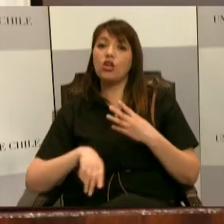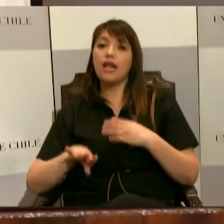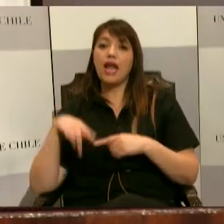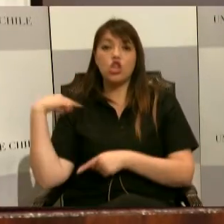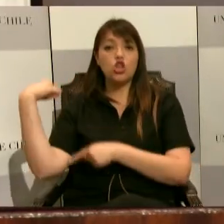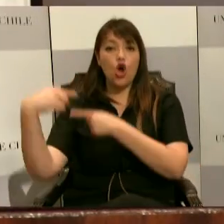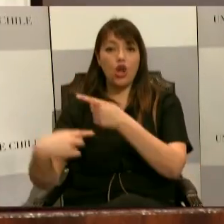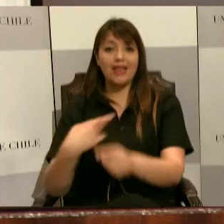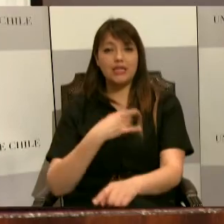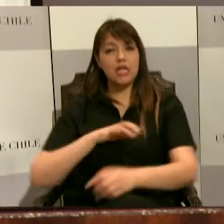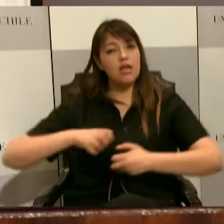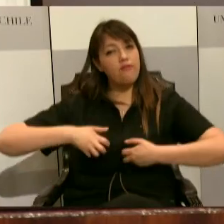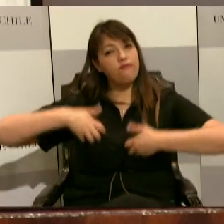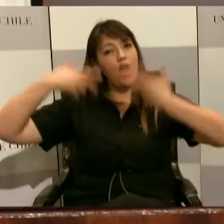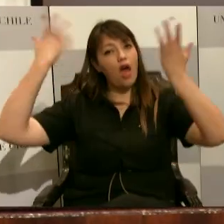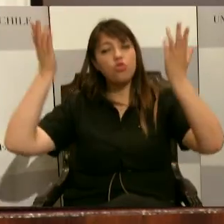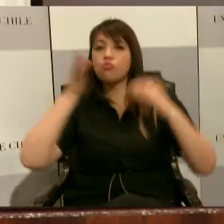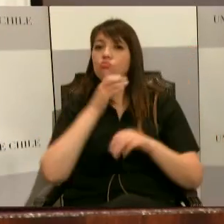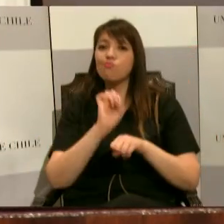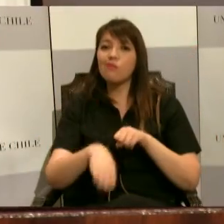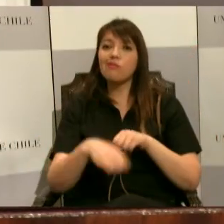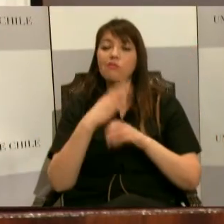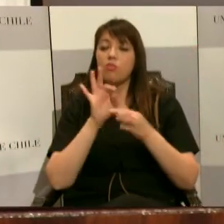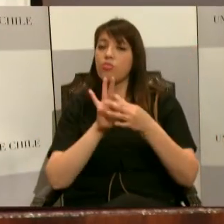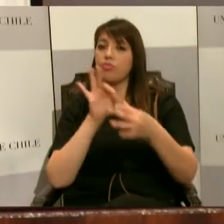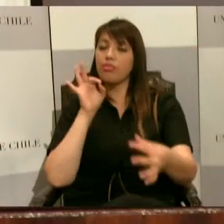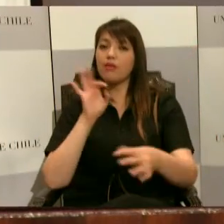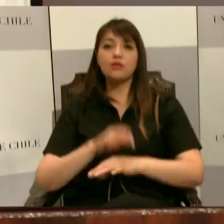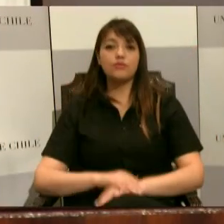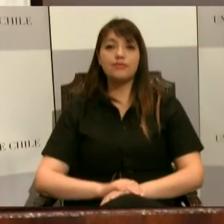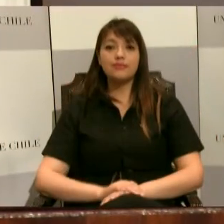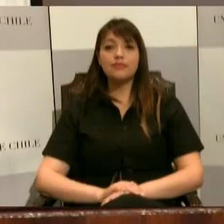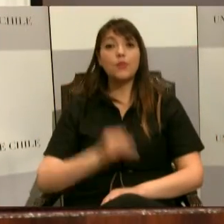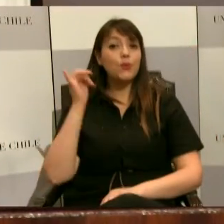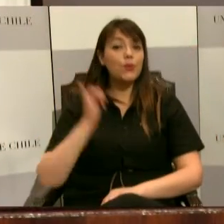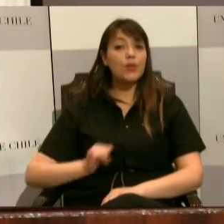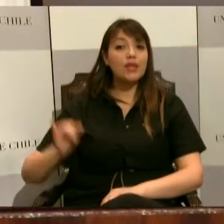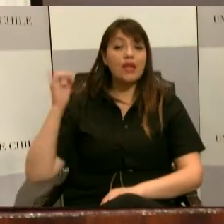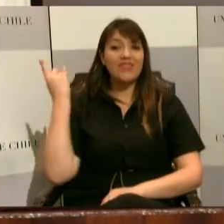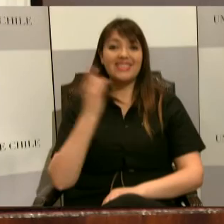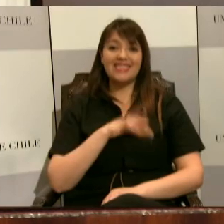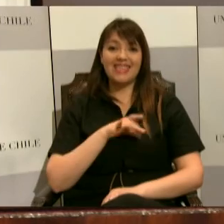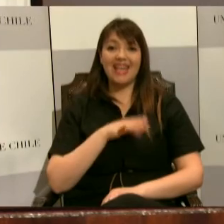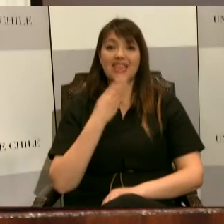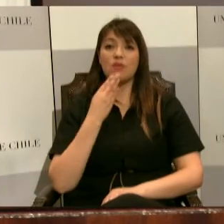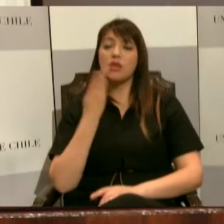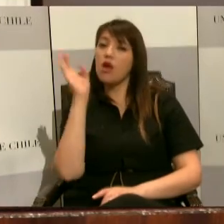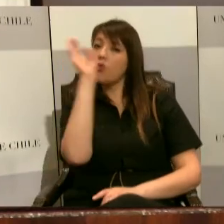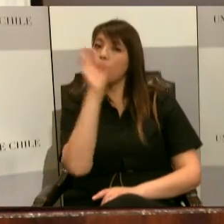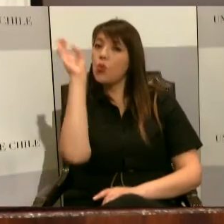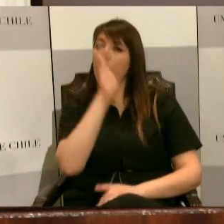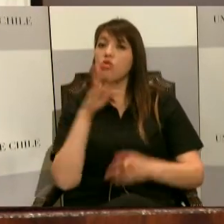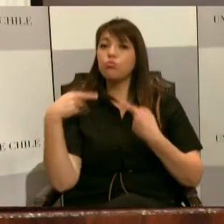país enrabiado, desafectado, descohesionado. Como siempre, la Universidad de Chile no está buscando en la